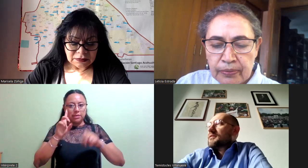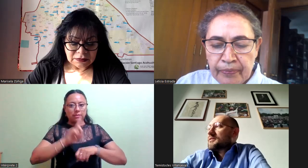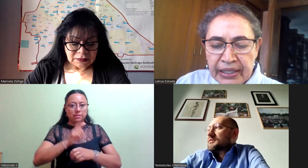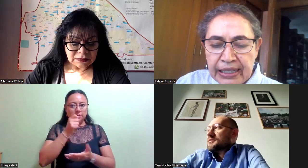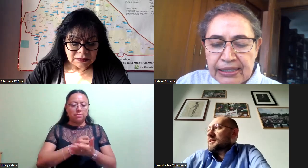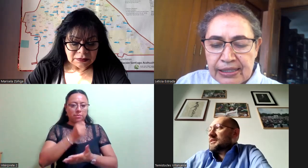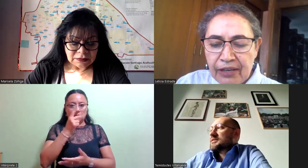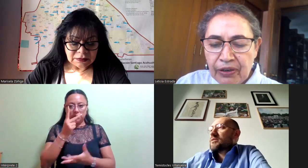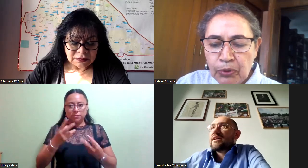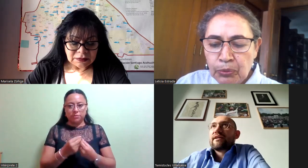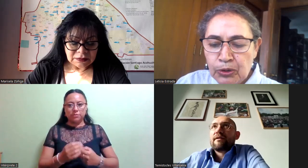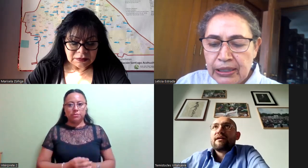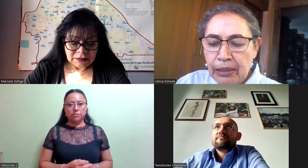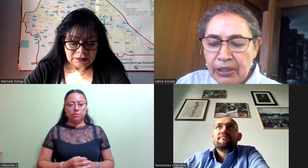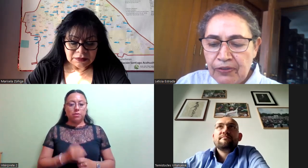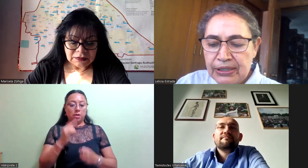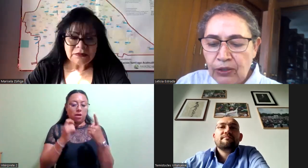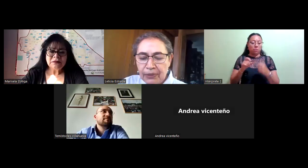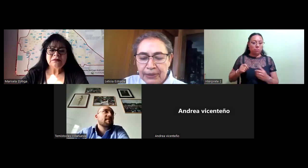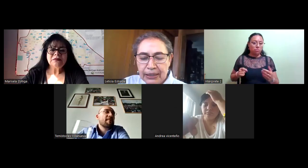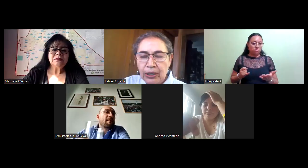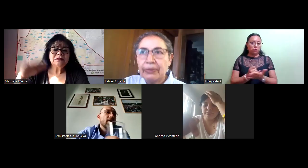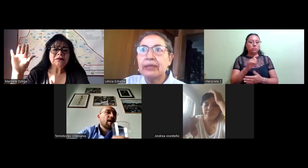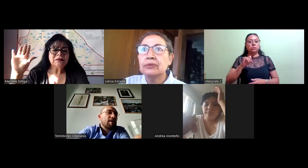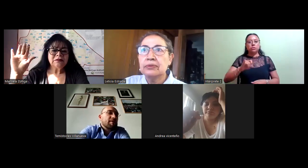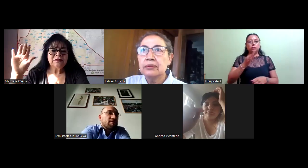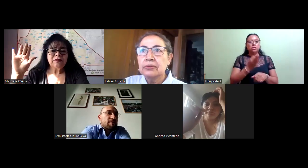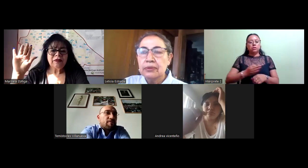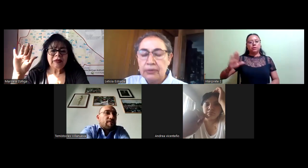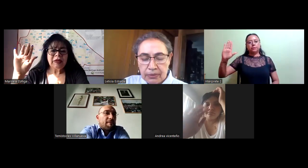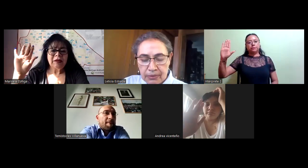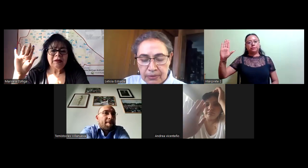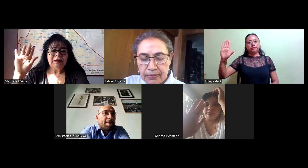acto. Quienes estén a favor procedan a manifestarlo levantando la mano.